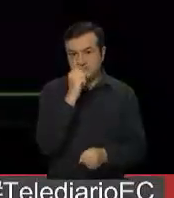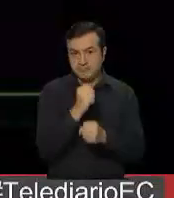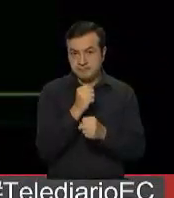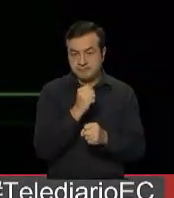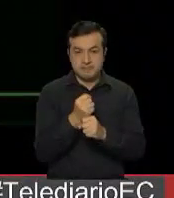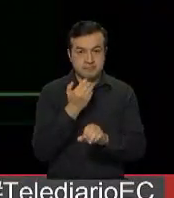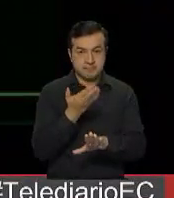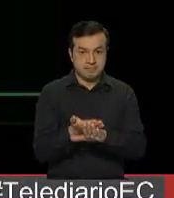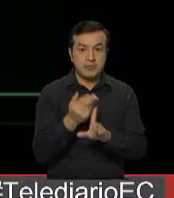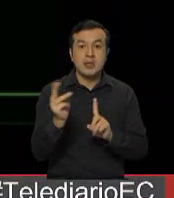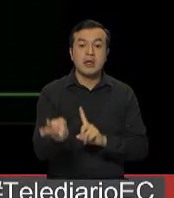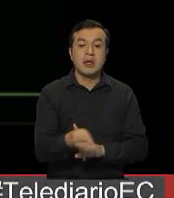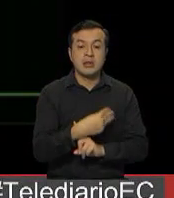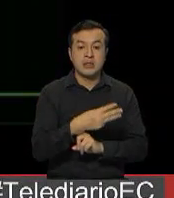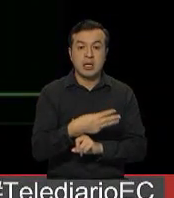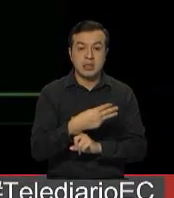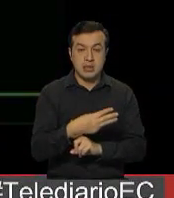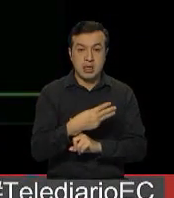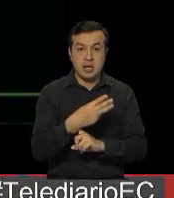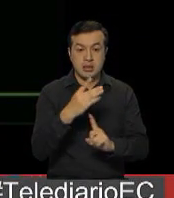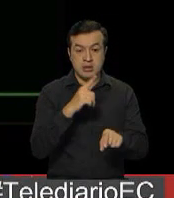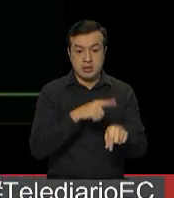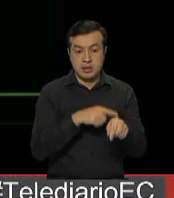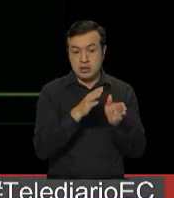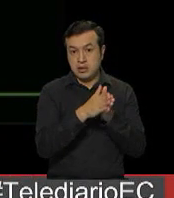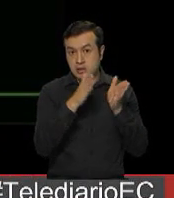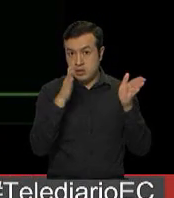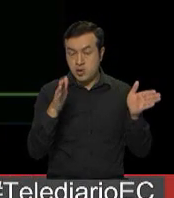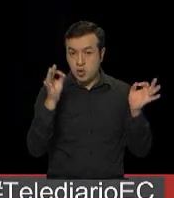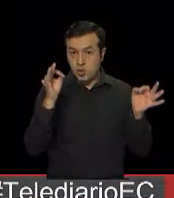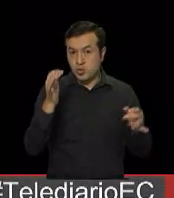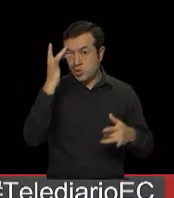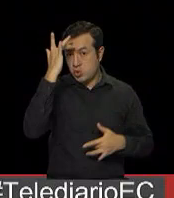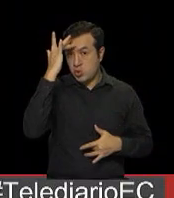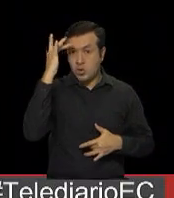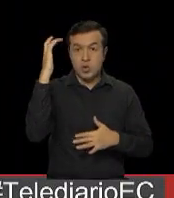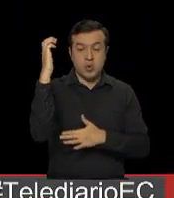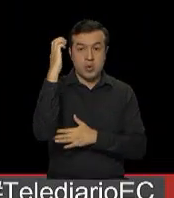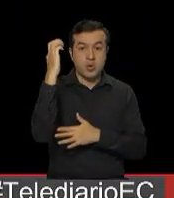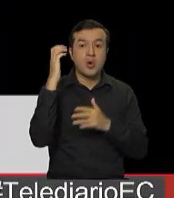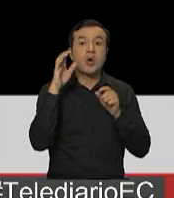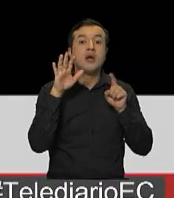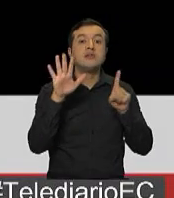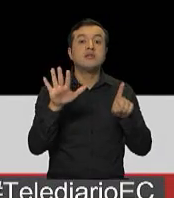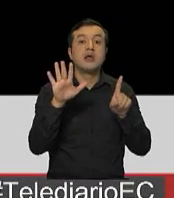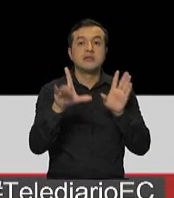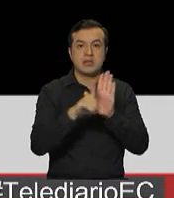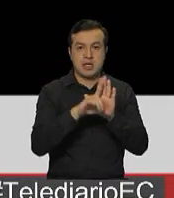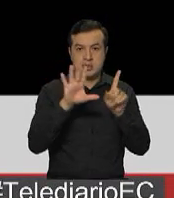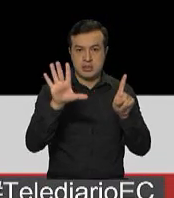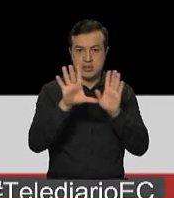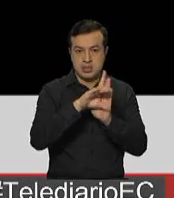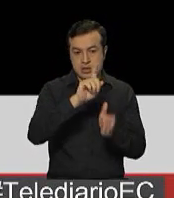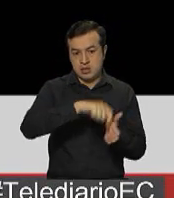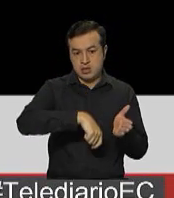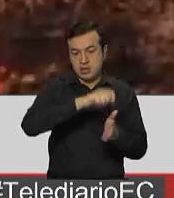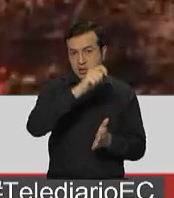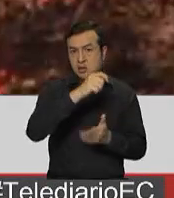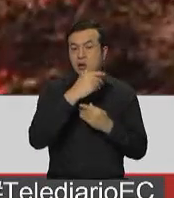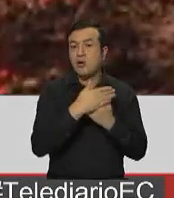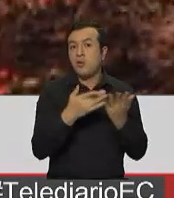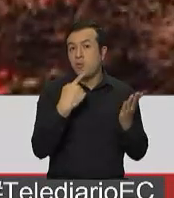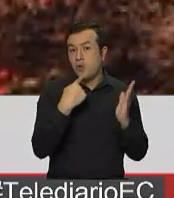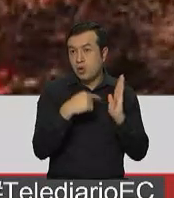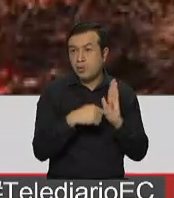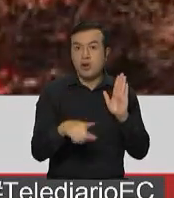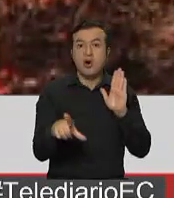De manera virtual, durante este tiempo de emergencia por el COVID-19, se aprobaron 6 normativas. Entre las más recientes se destaca